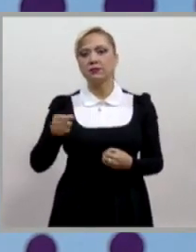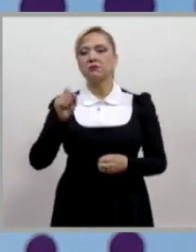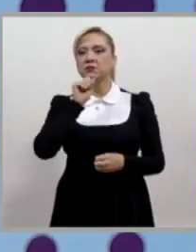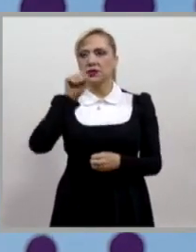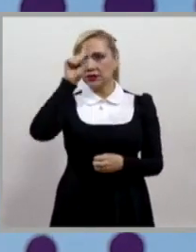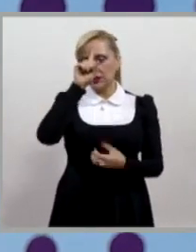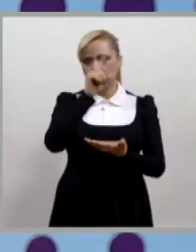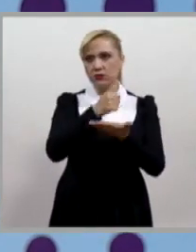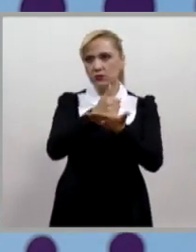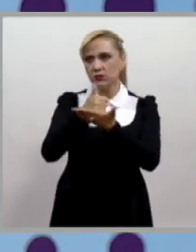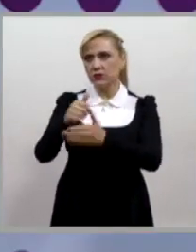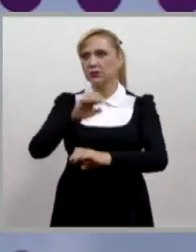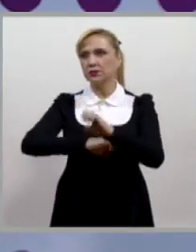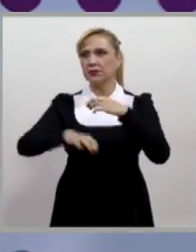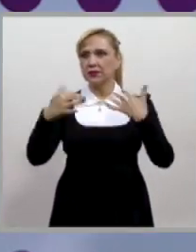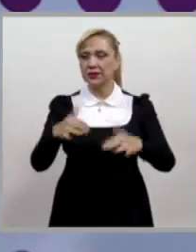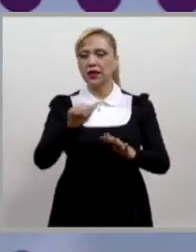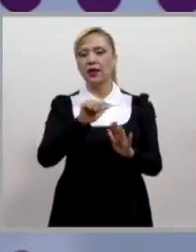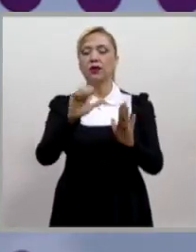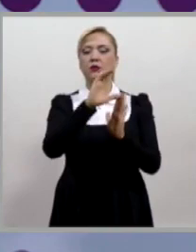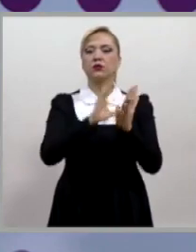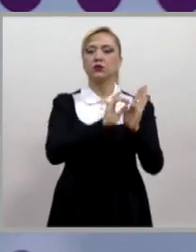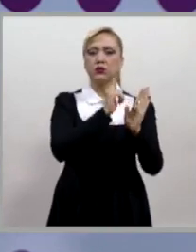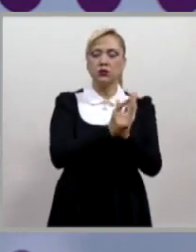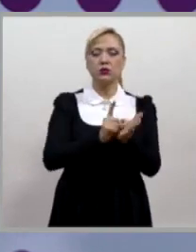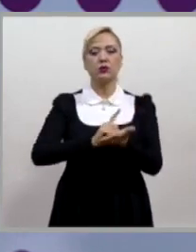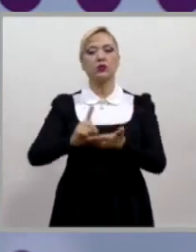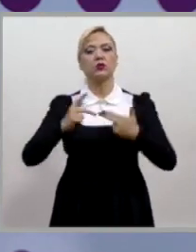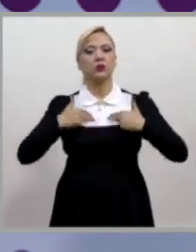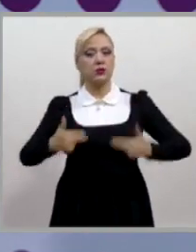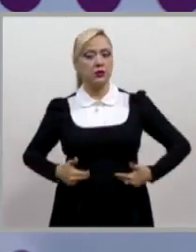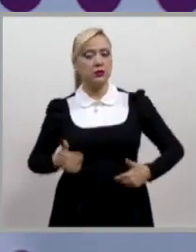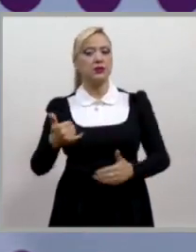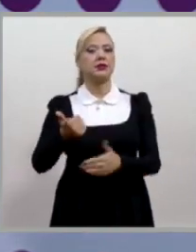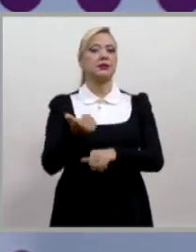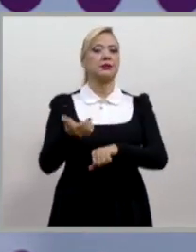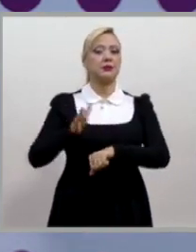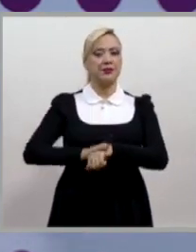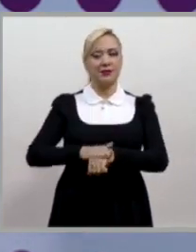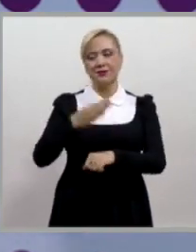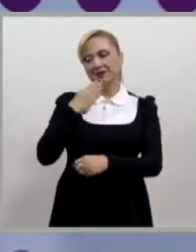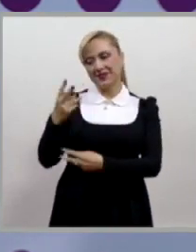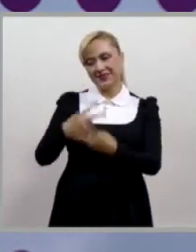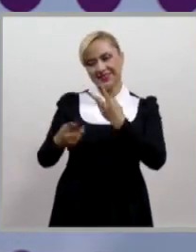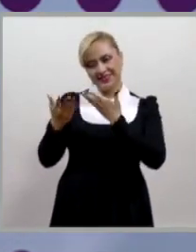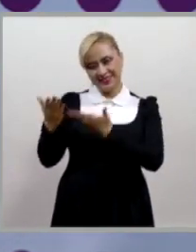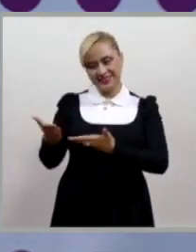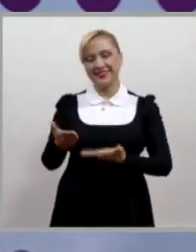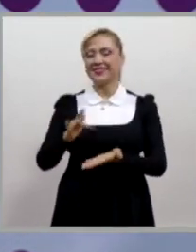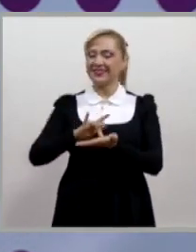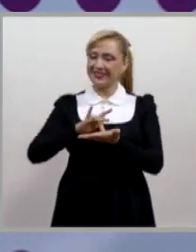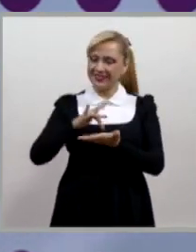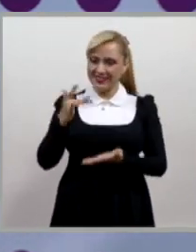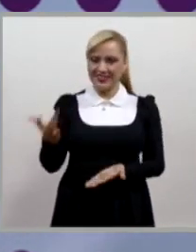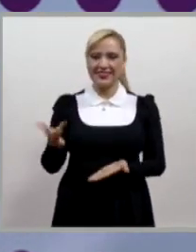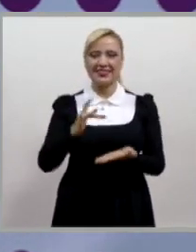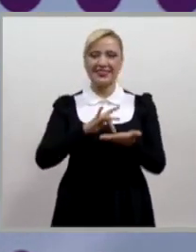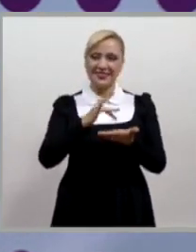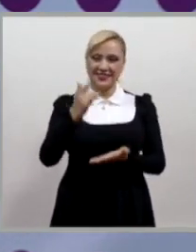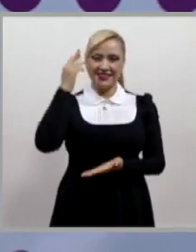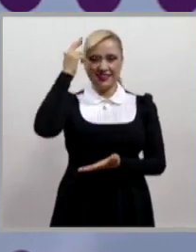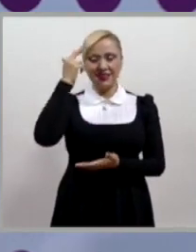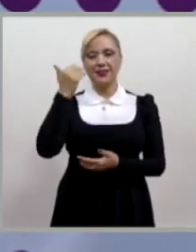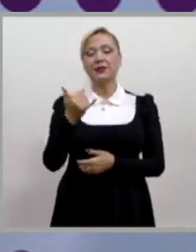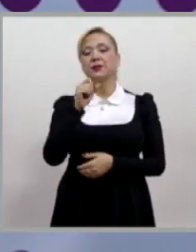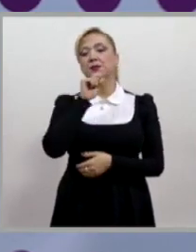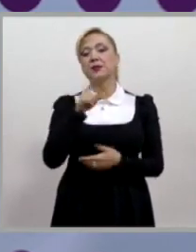en las materias constitucional, derechos humanos y derecho administrativo. Bienvenido, David. Gracias, Roberto. Un gusto. Y también, Igualmente.